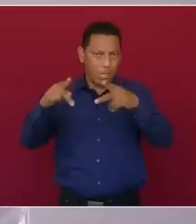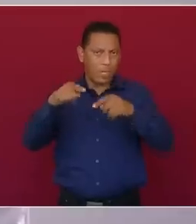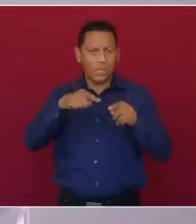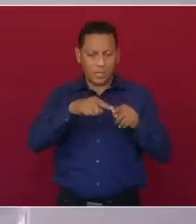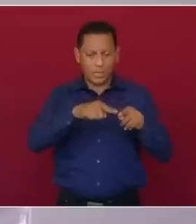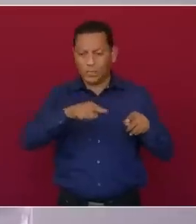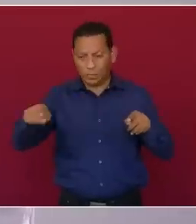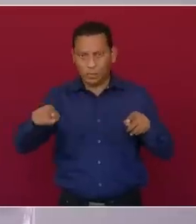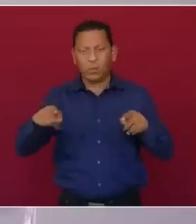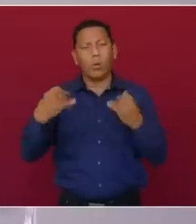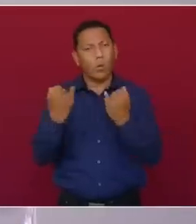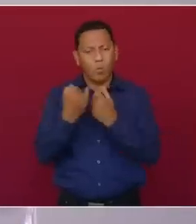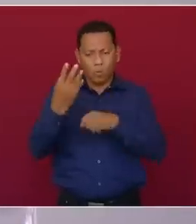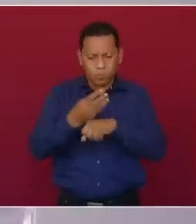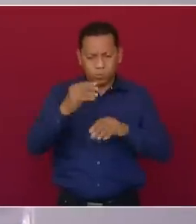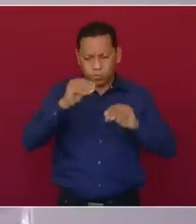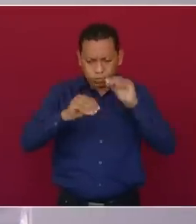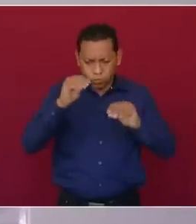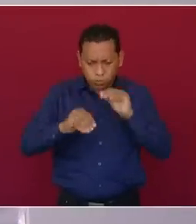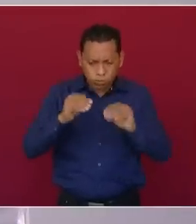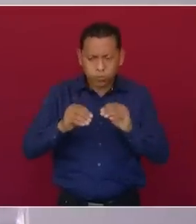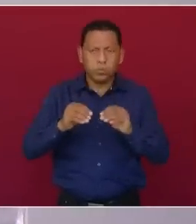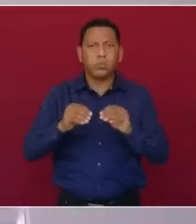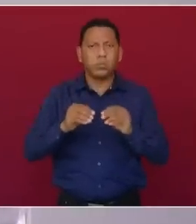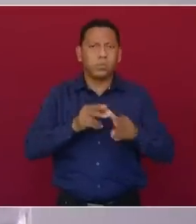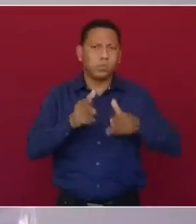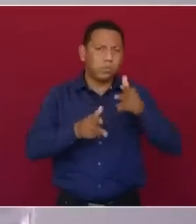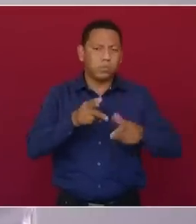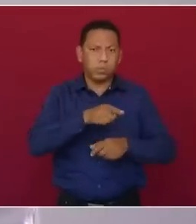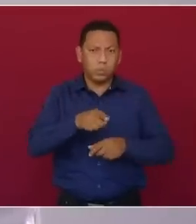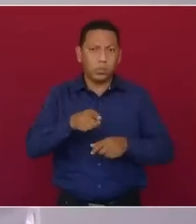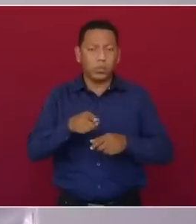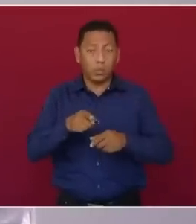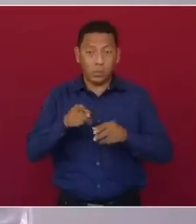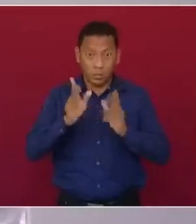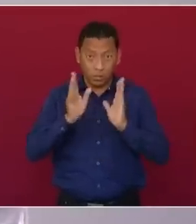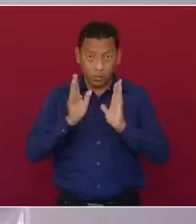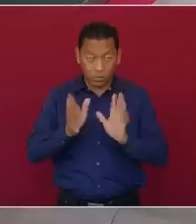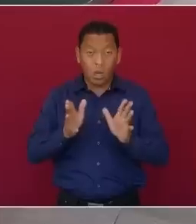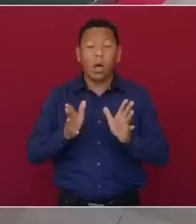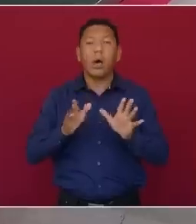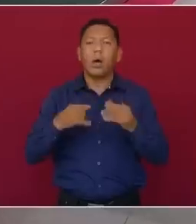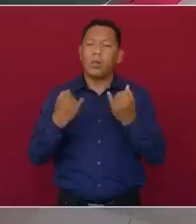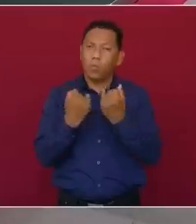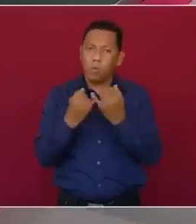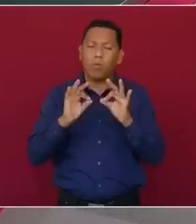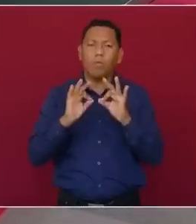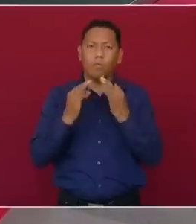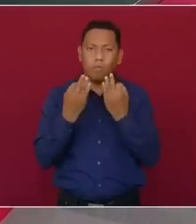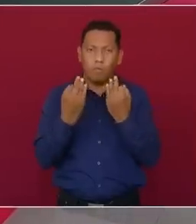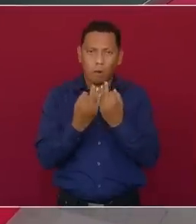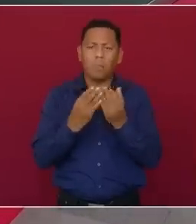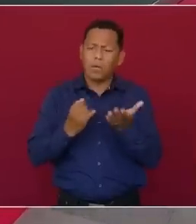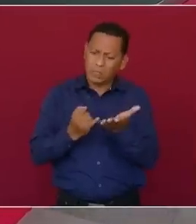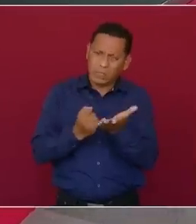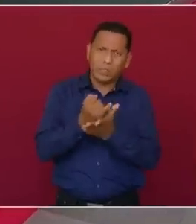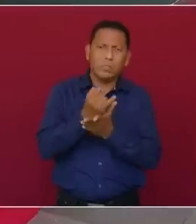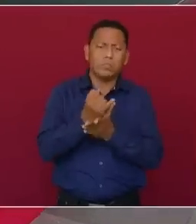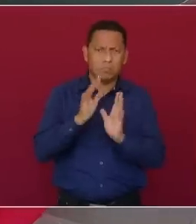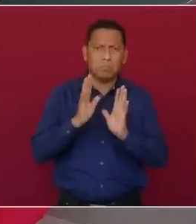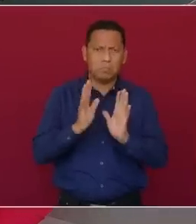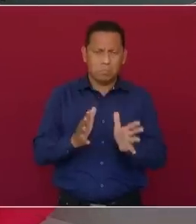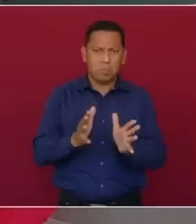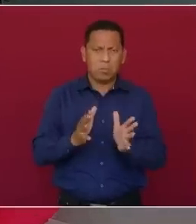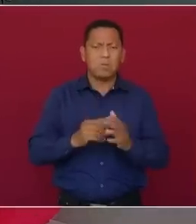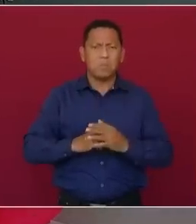primera etapa constructiva de la refinería Dos Bocas Olmeca en Paraíso, en donde además el presidente